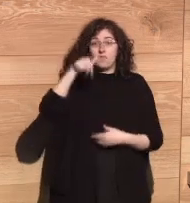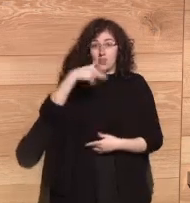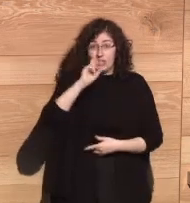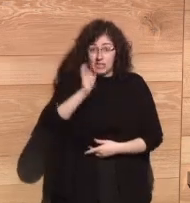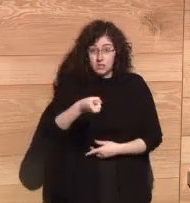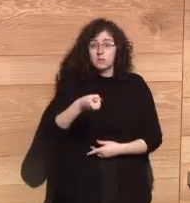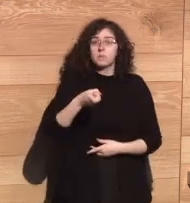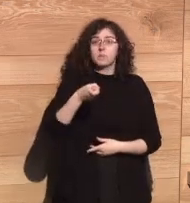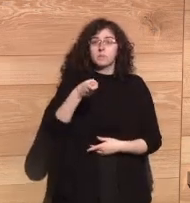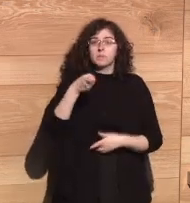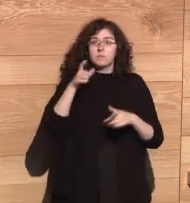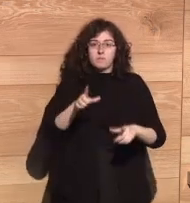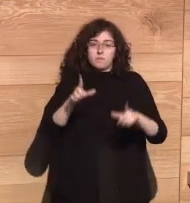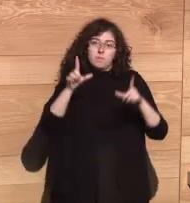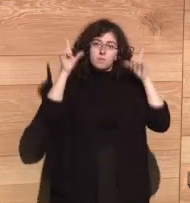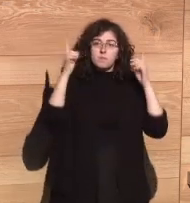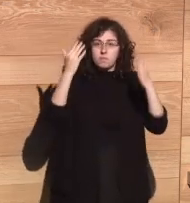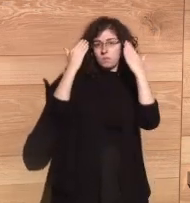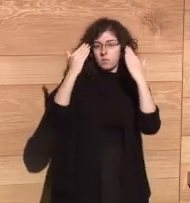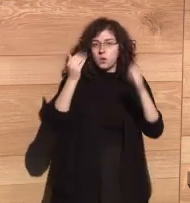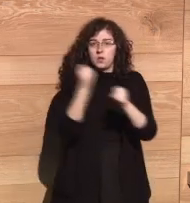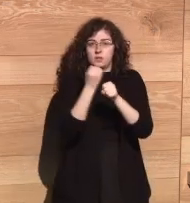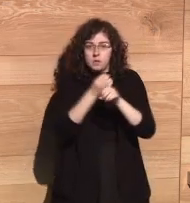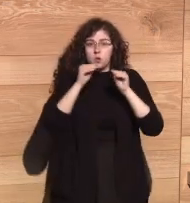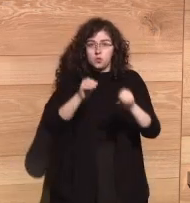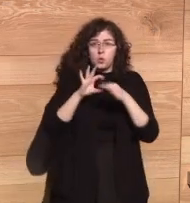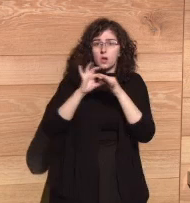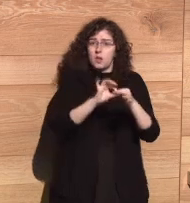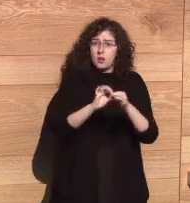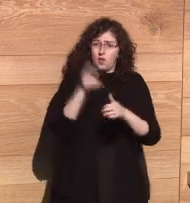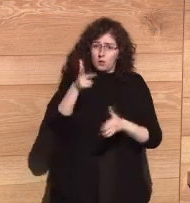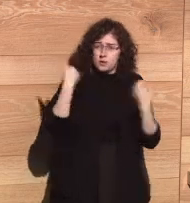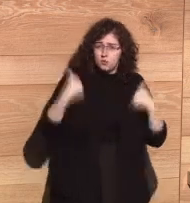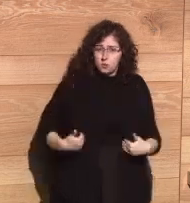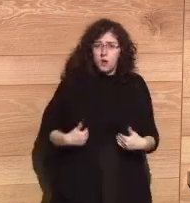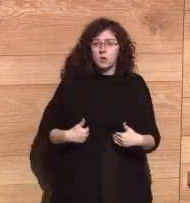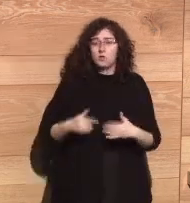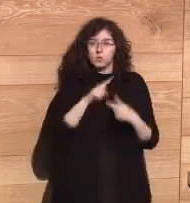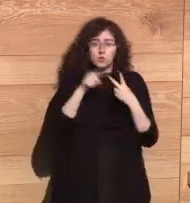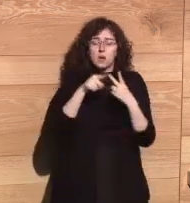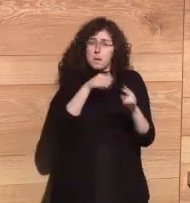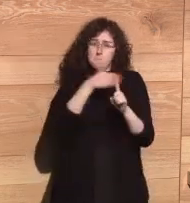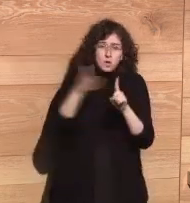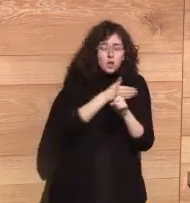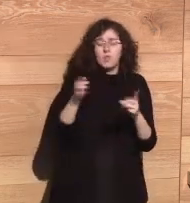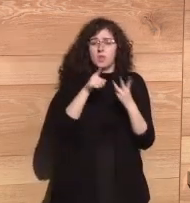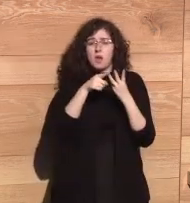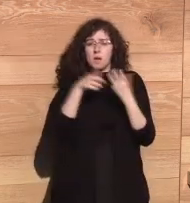reconocida por su trabajo relacionado con derechos humanos, con violencia, la guerra de